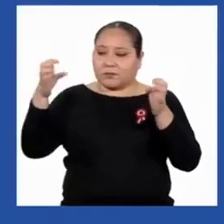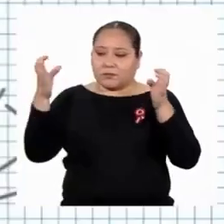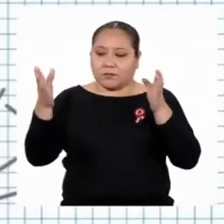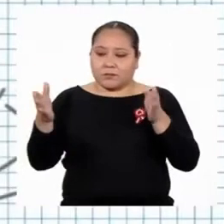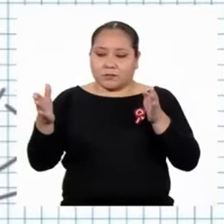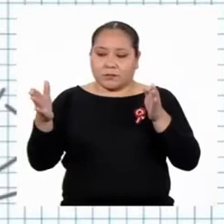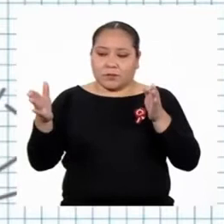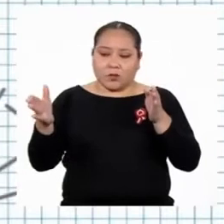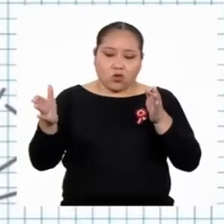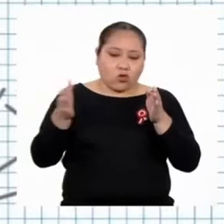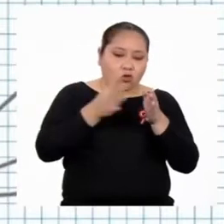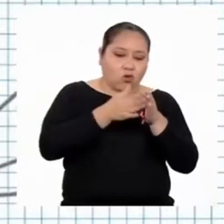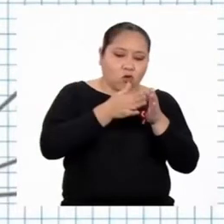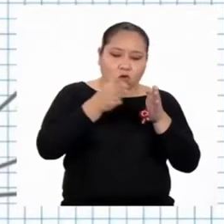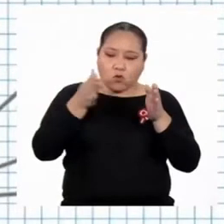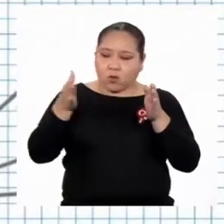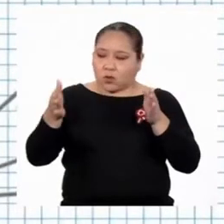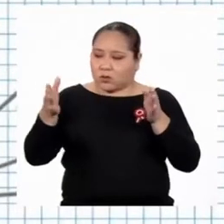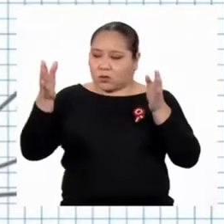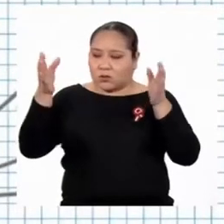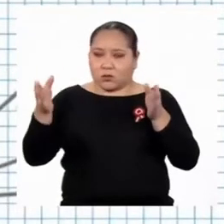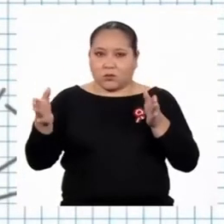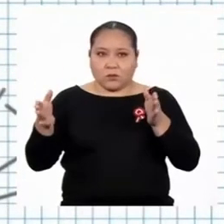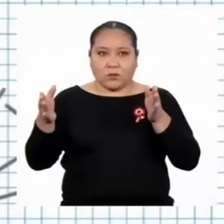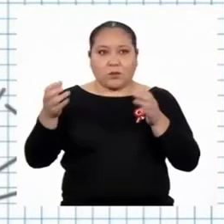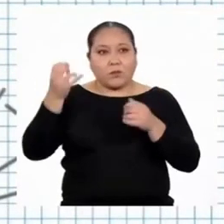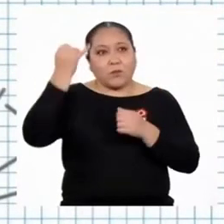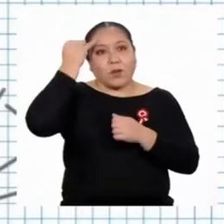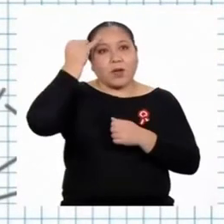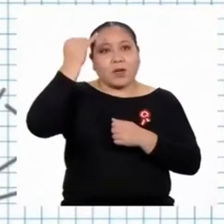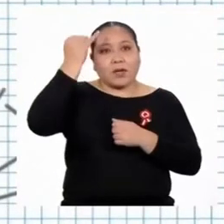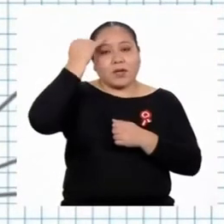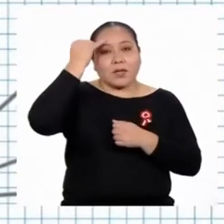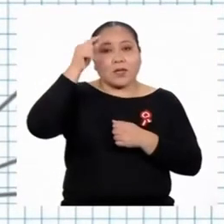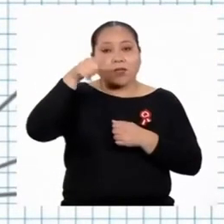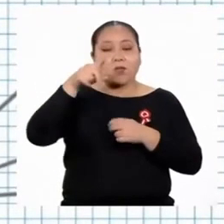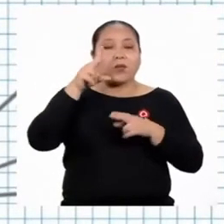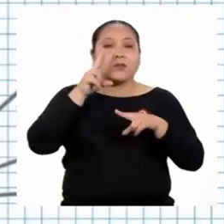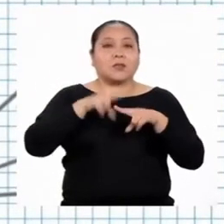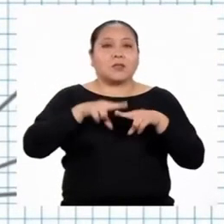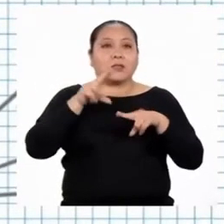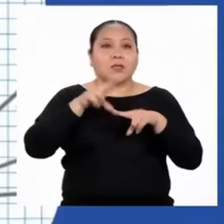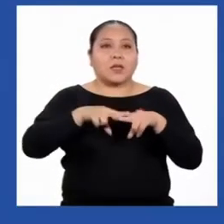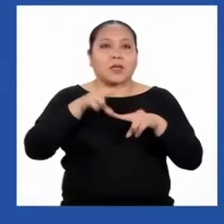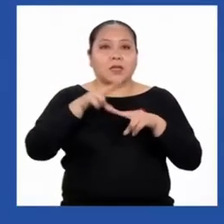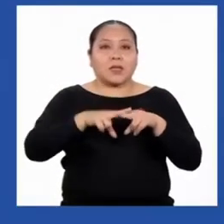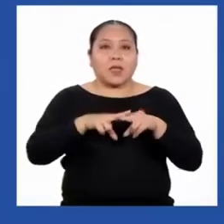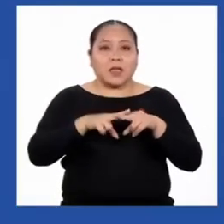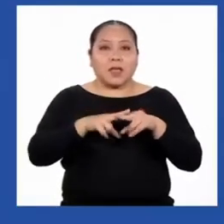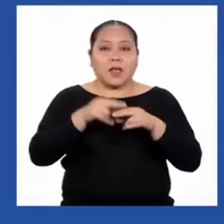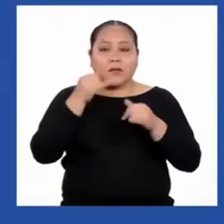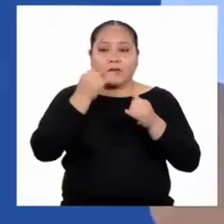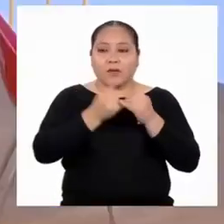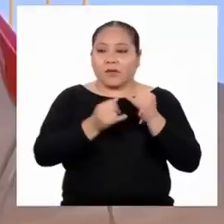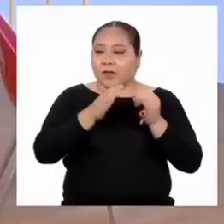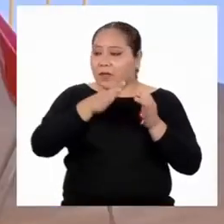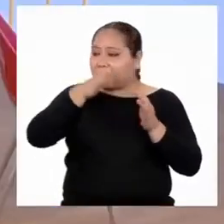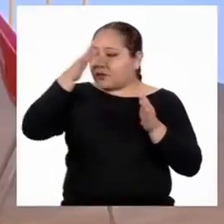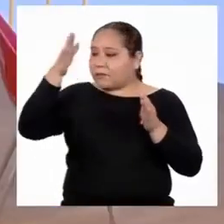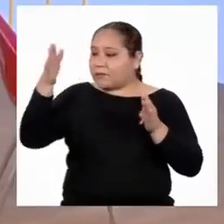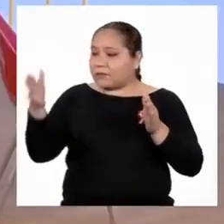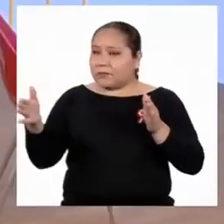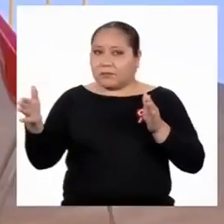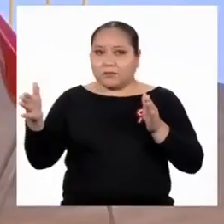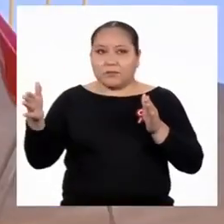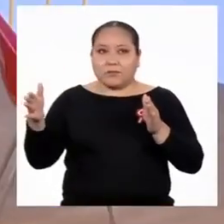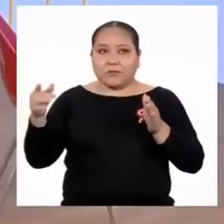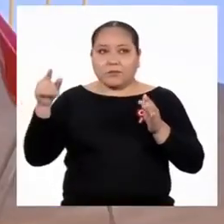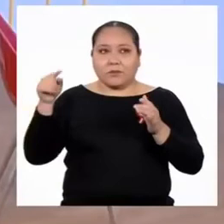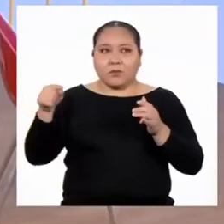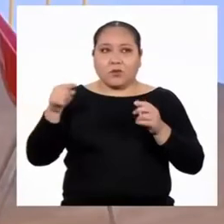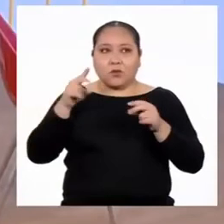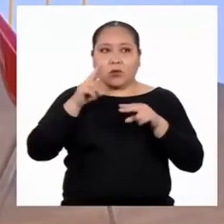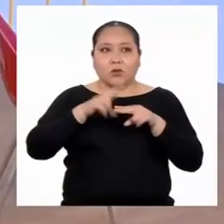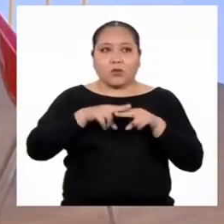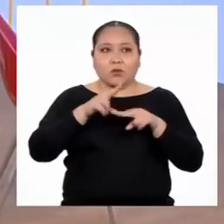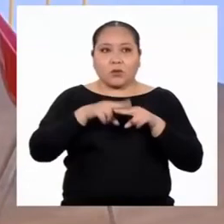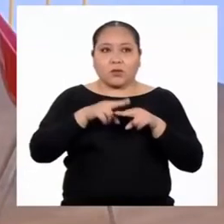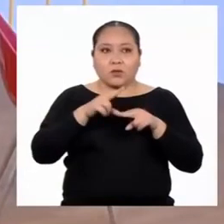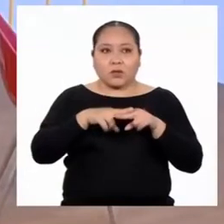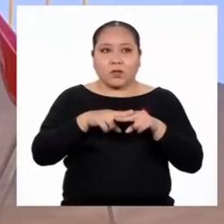ellos. Imagínate que estás sentada en un asiento al final del bus. Tú, en tu